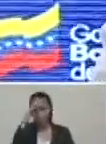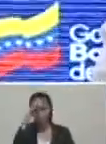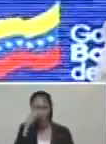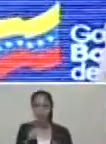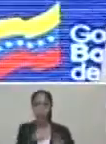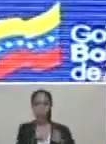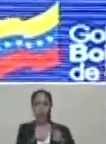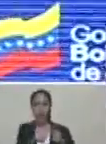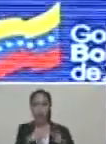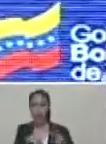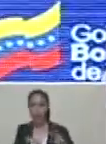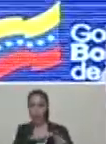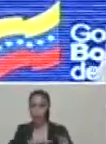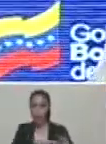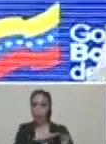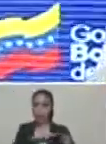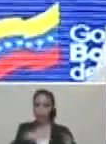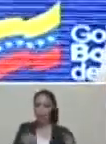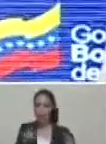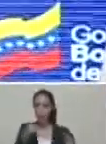toda la misión cubana.